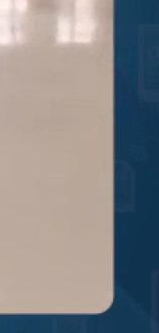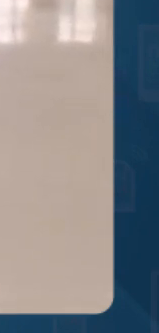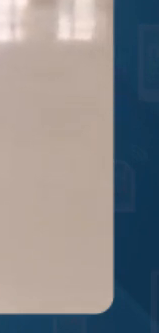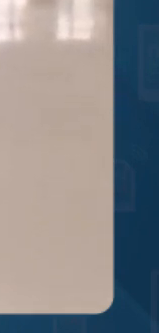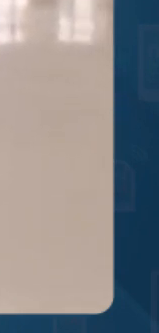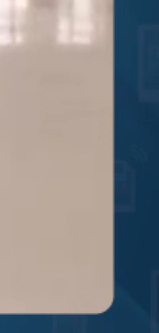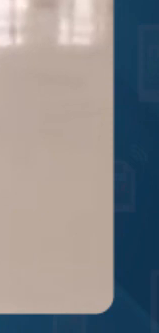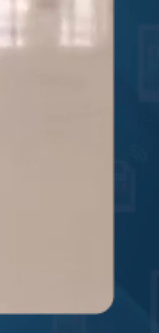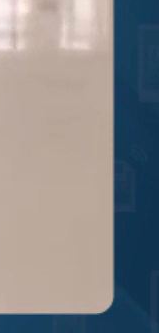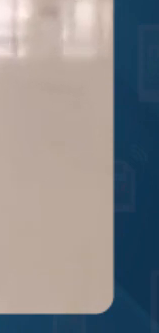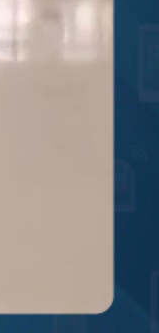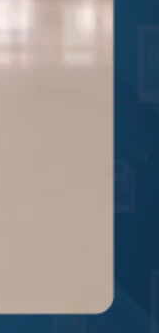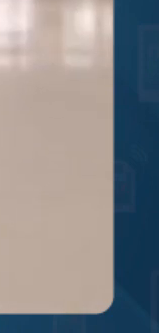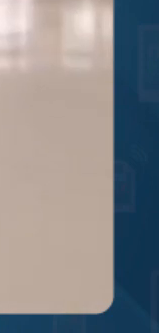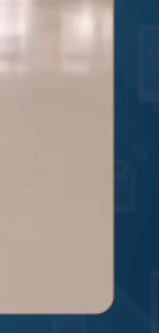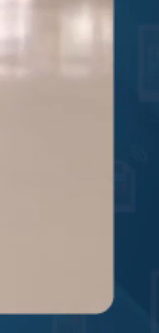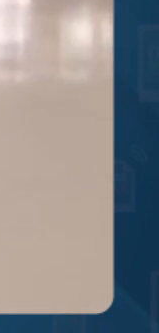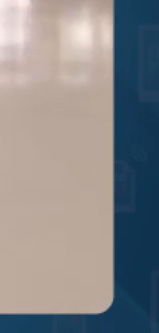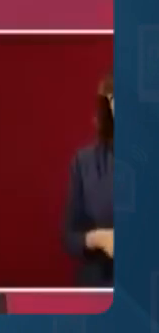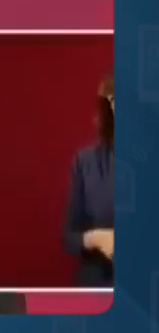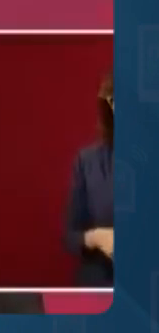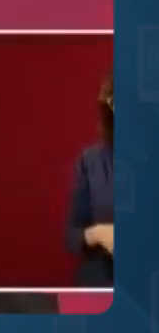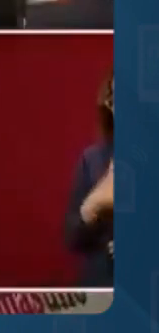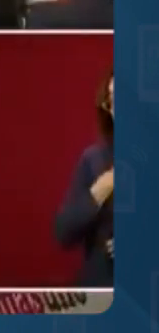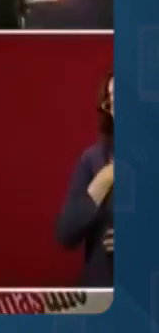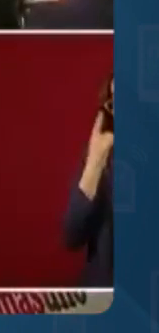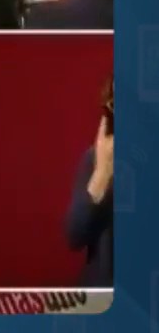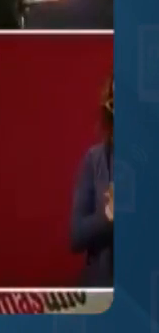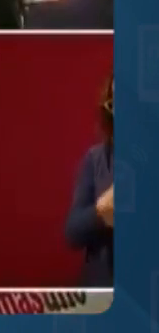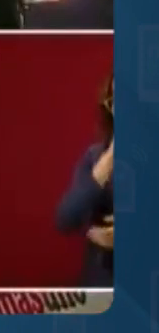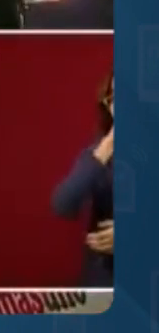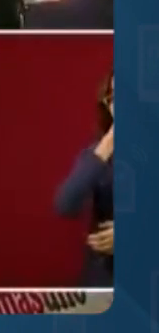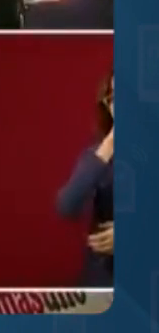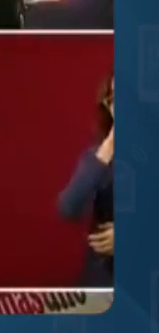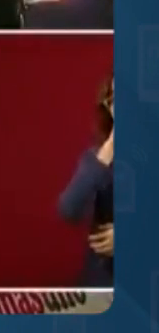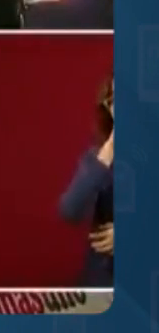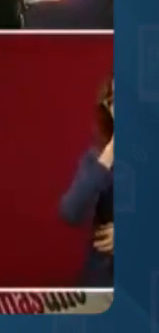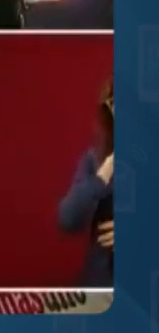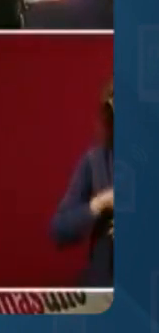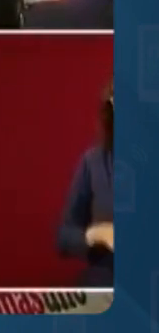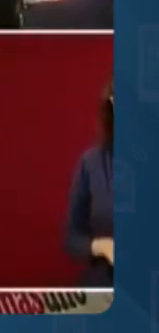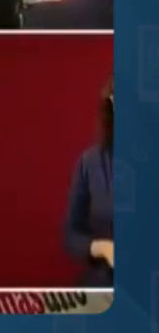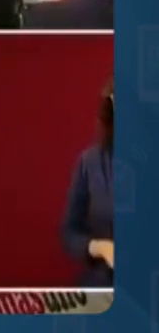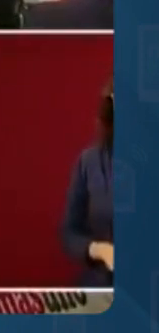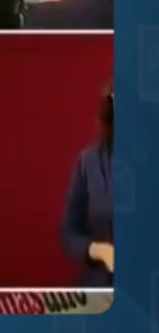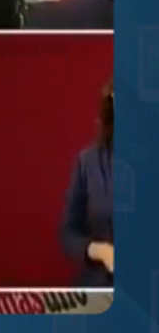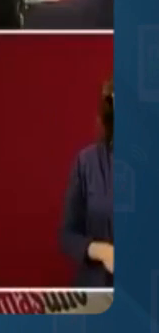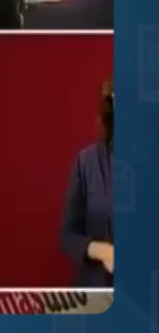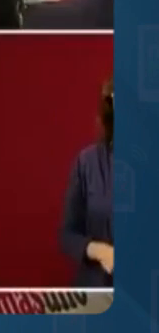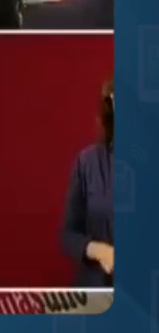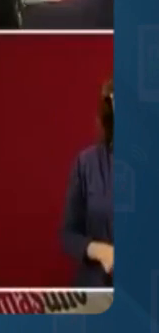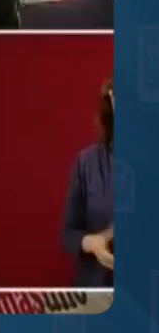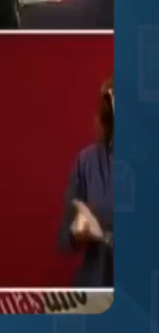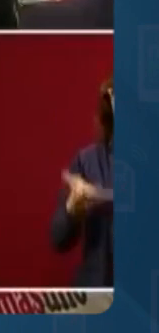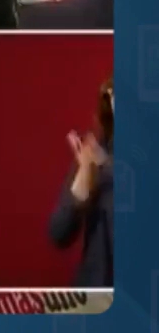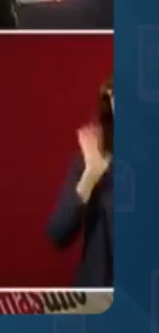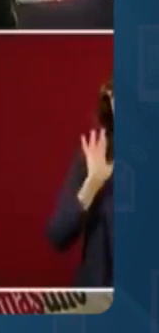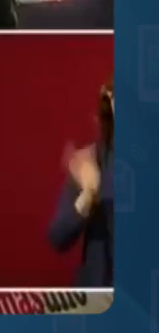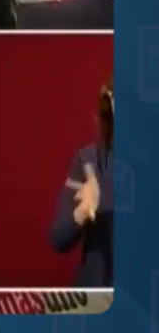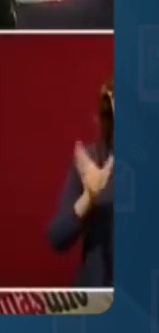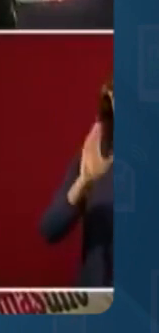aparecía en reyes miren los lujos que se daban ya tenemos por ejemplo hecho hasta el diseño